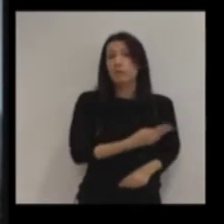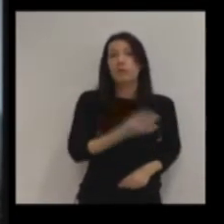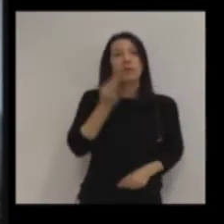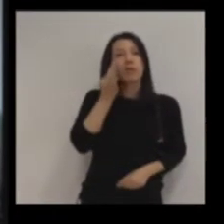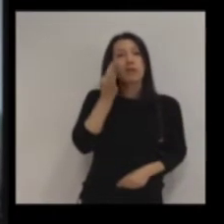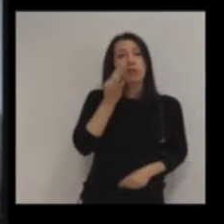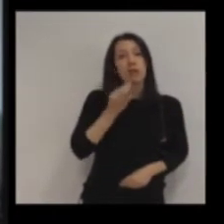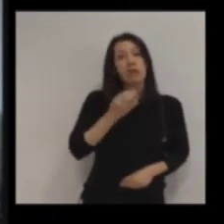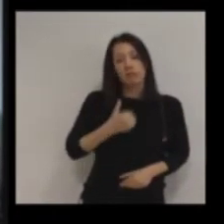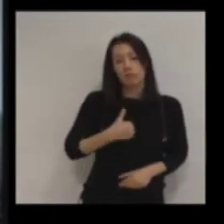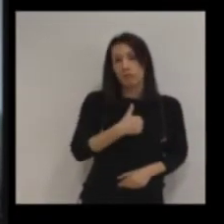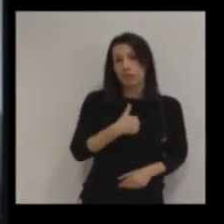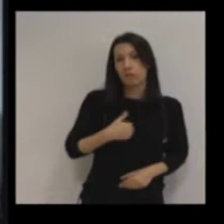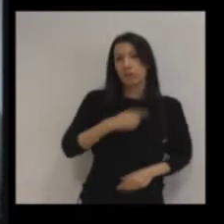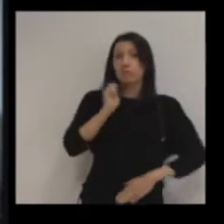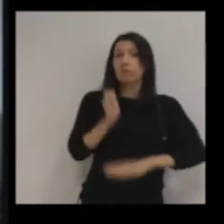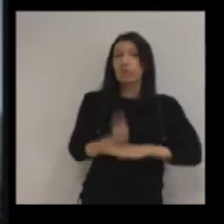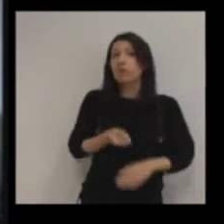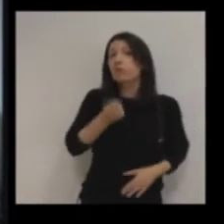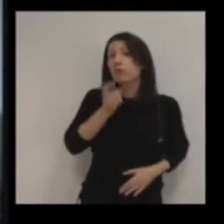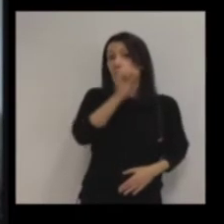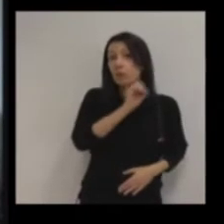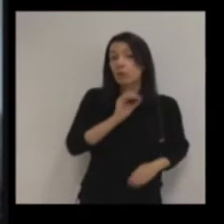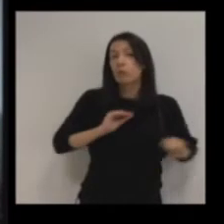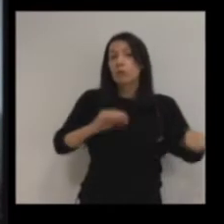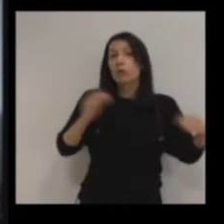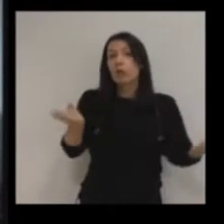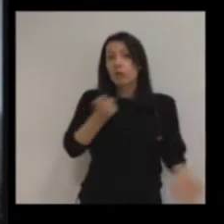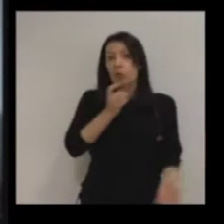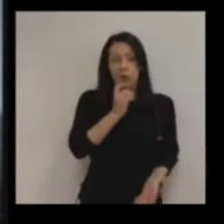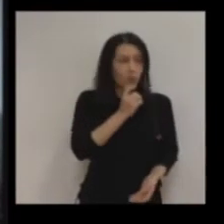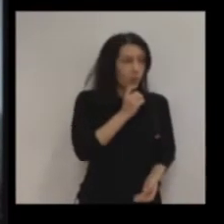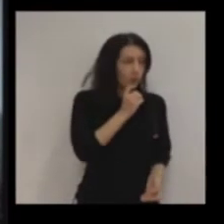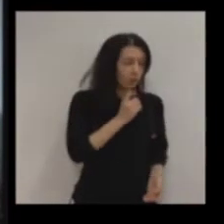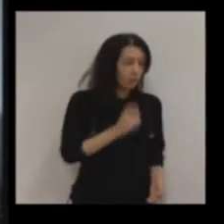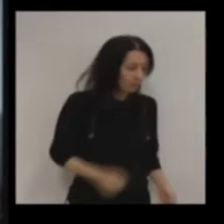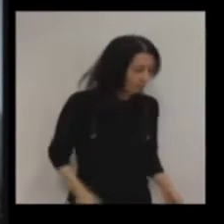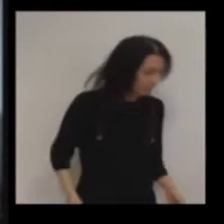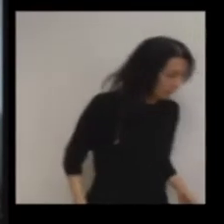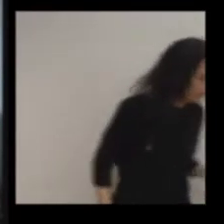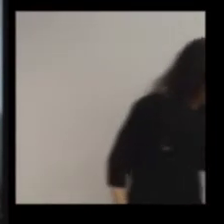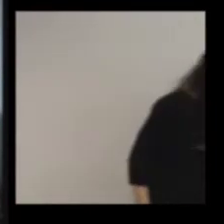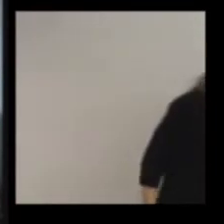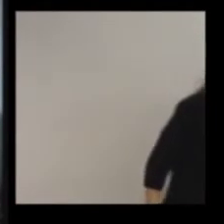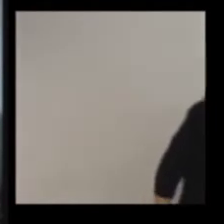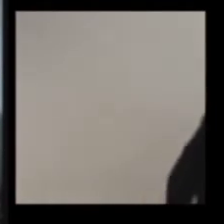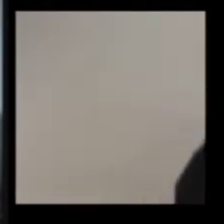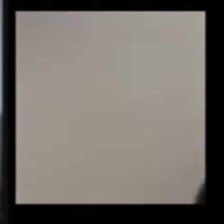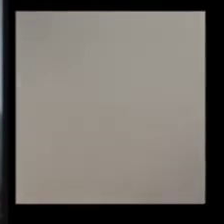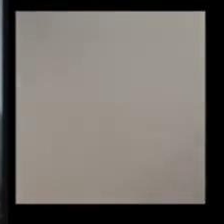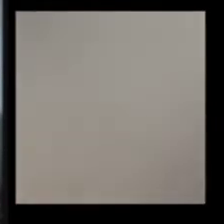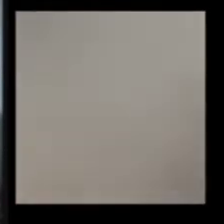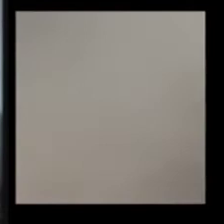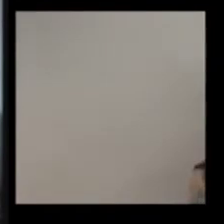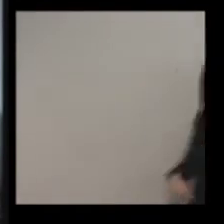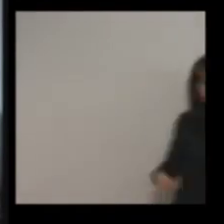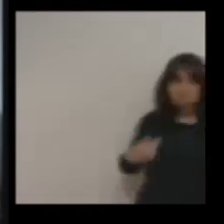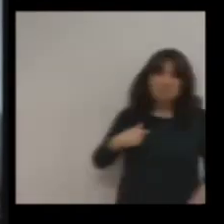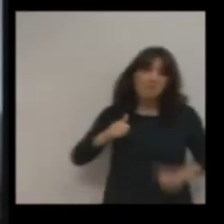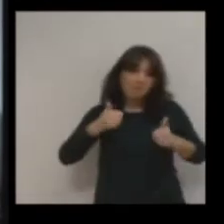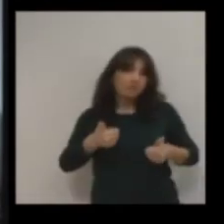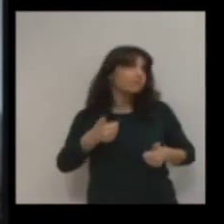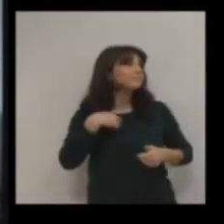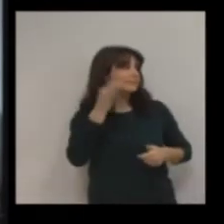como magistradas. Yo, si queréis, empiezo un poco por romper el hielo, y porque a mí me gusta hablar con ejemplos, porque seguramente de esto